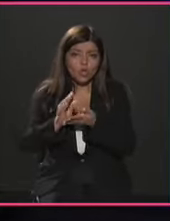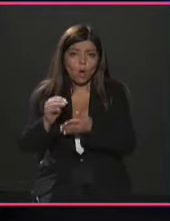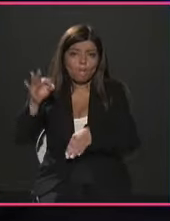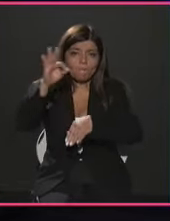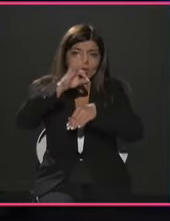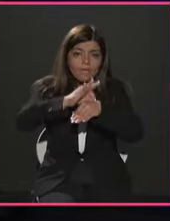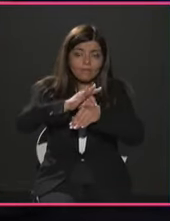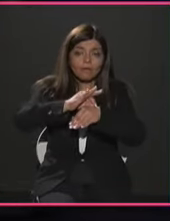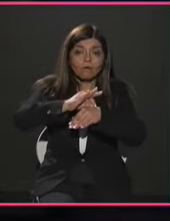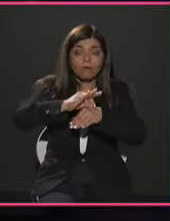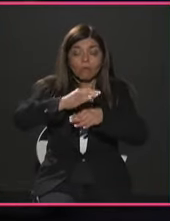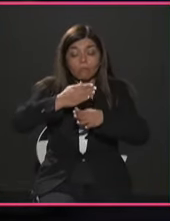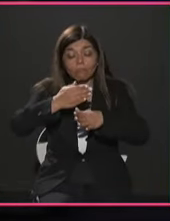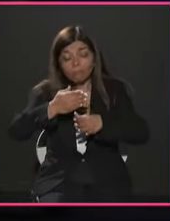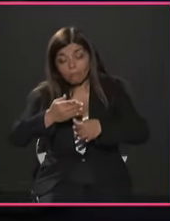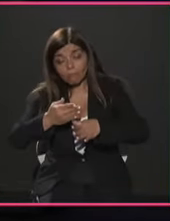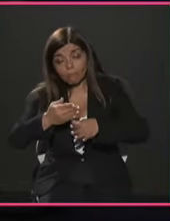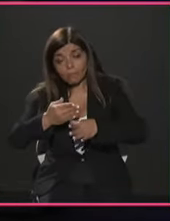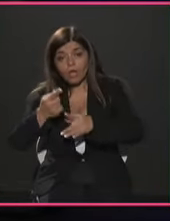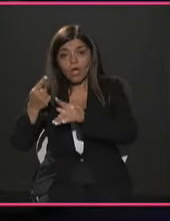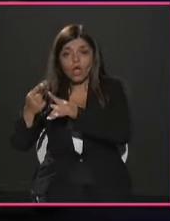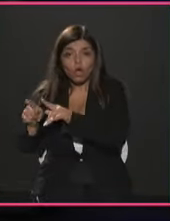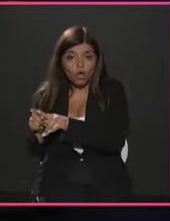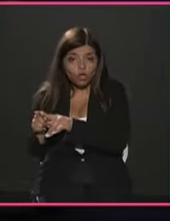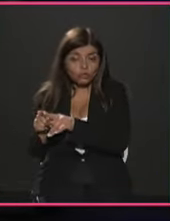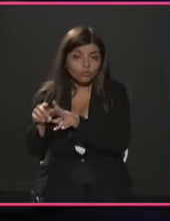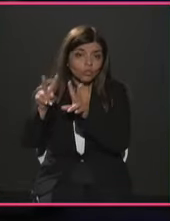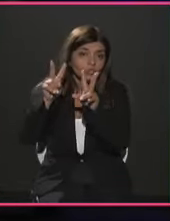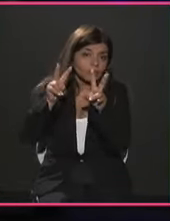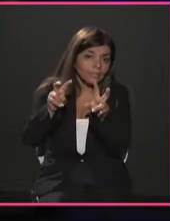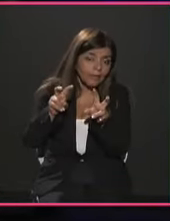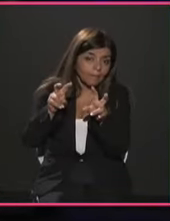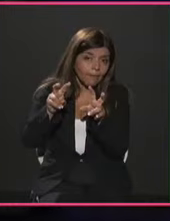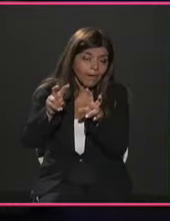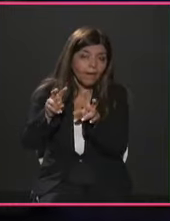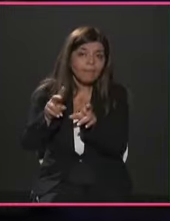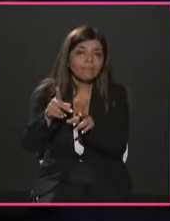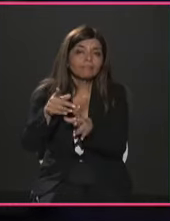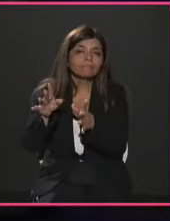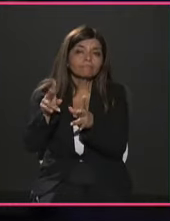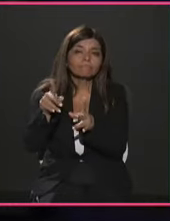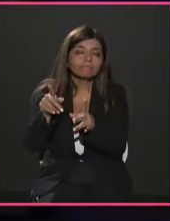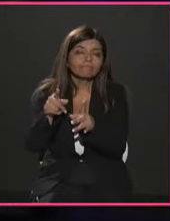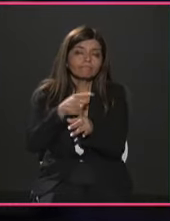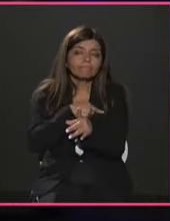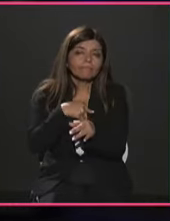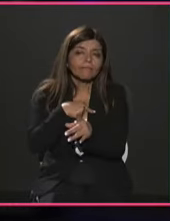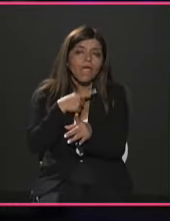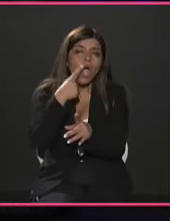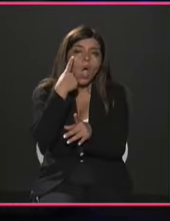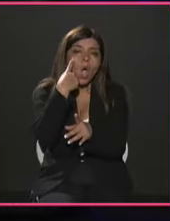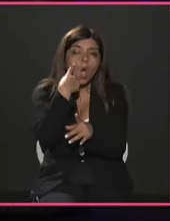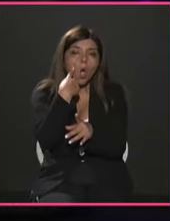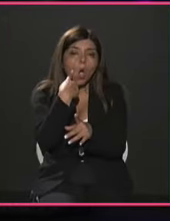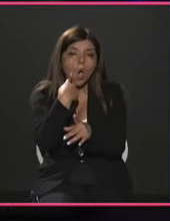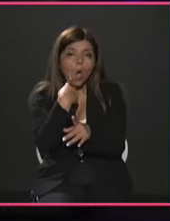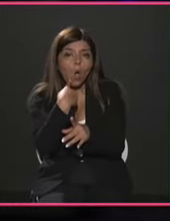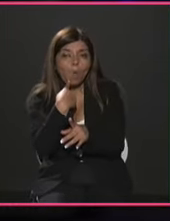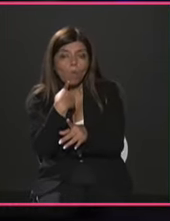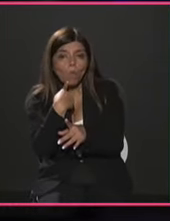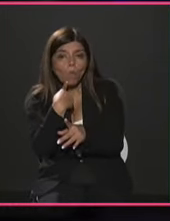y hay algo importante que es pgt pruebas pre